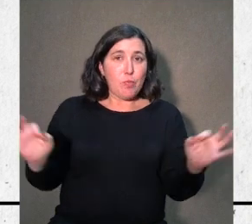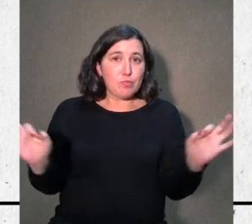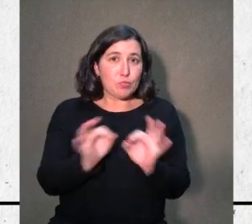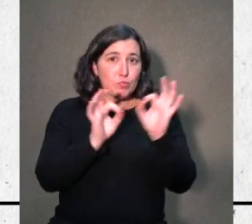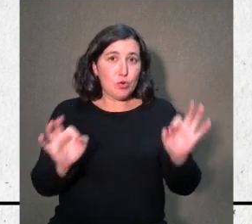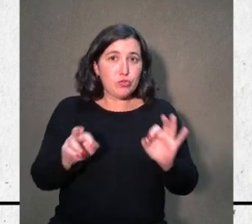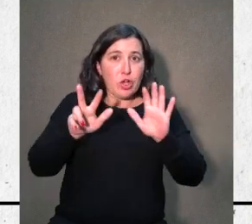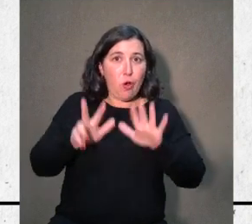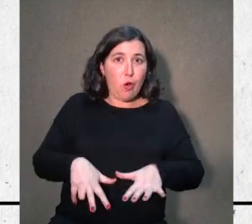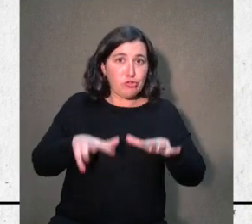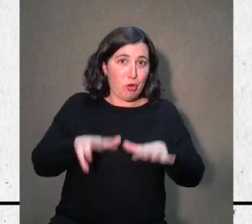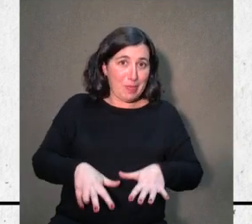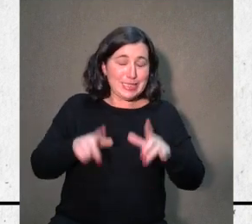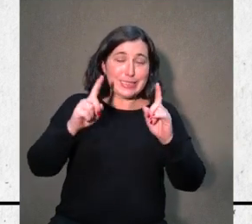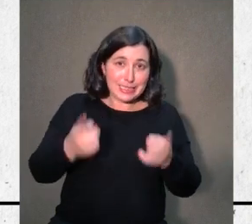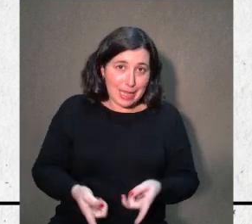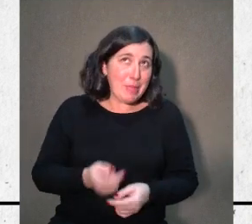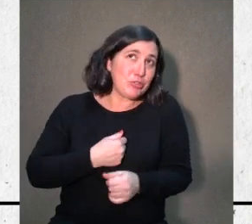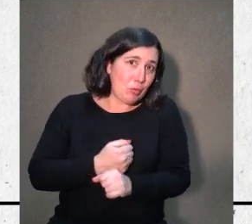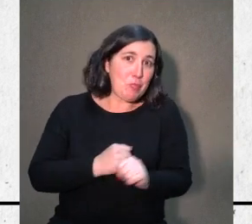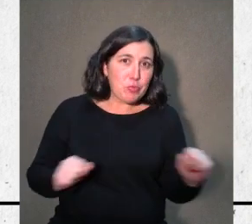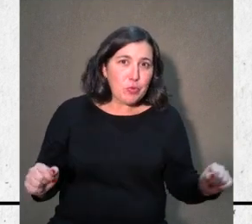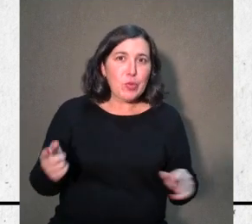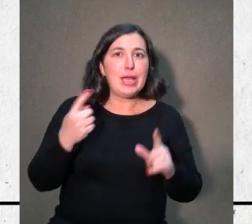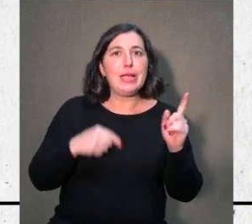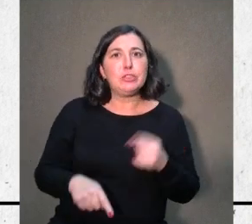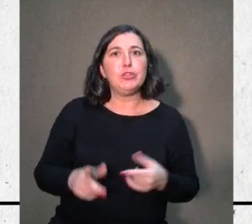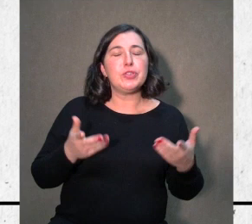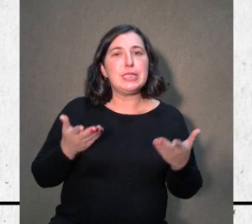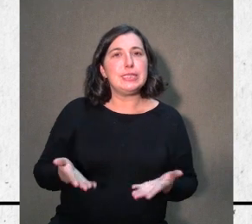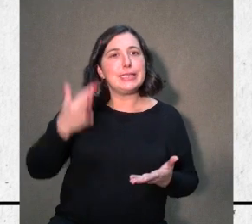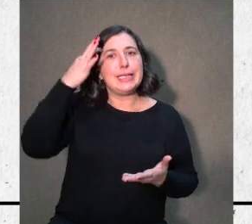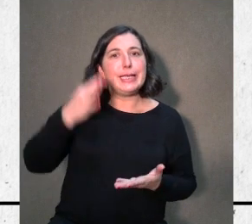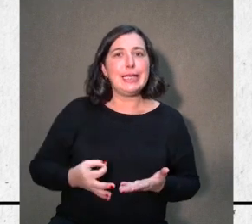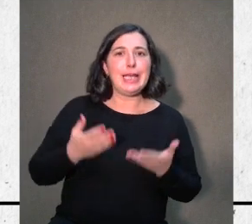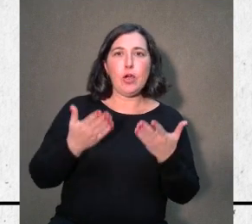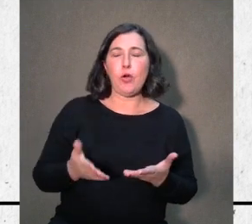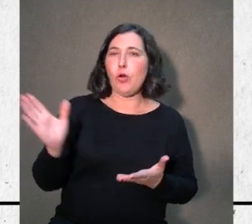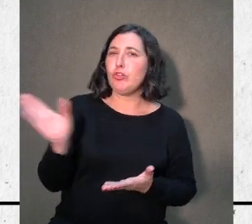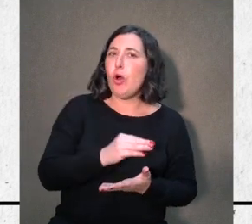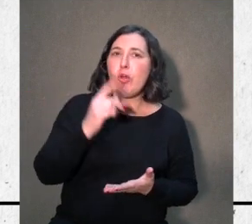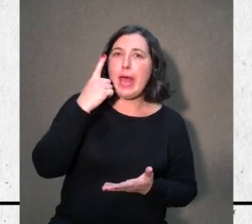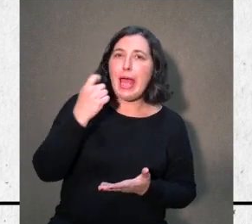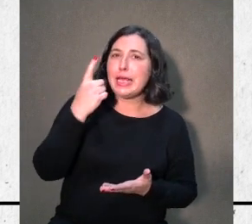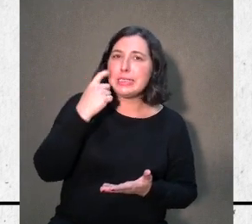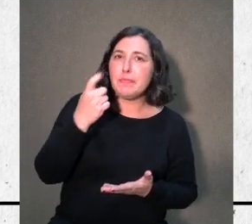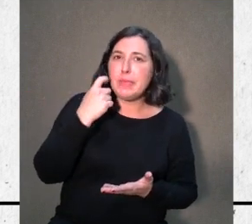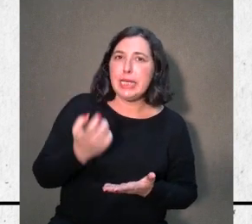cello hasta los 8 meses más o menos que pude. Entonces, creo que toda la